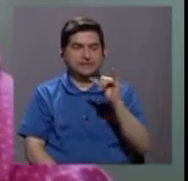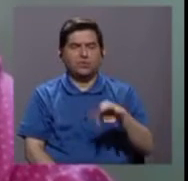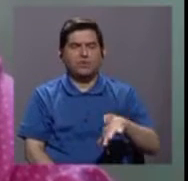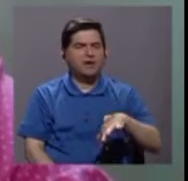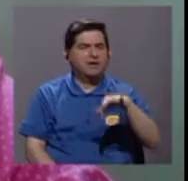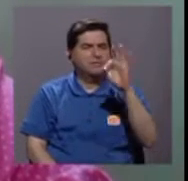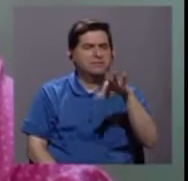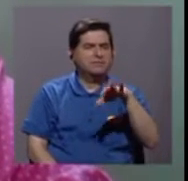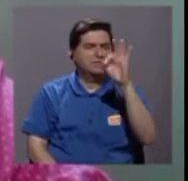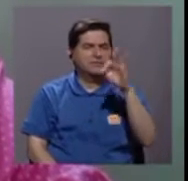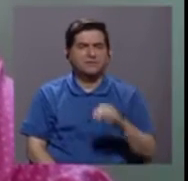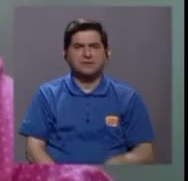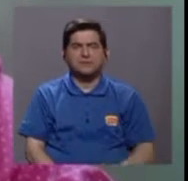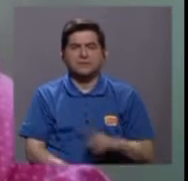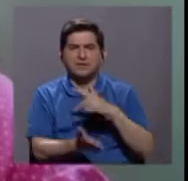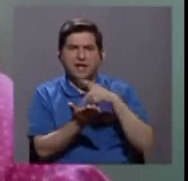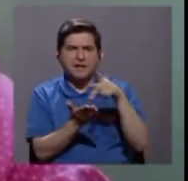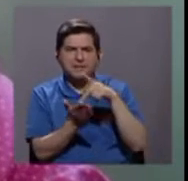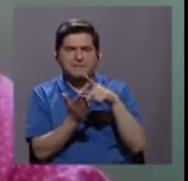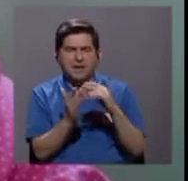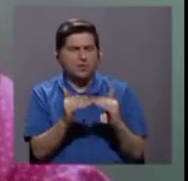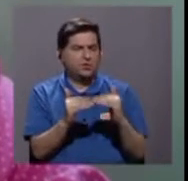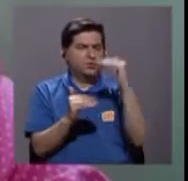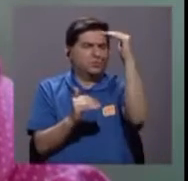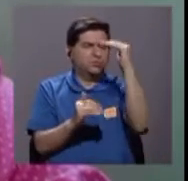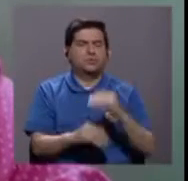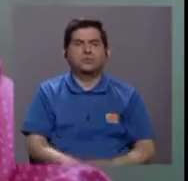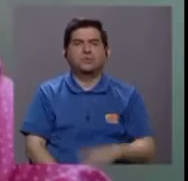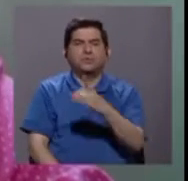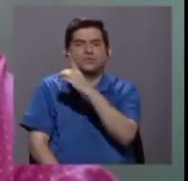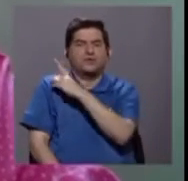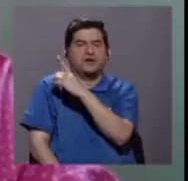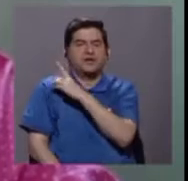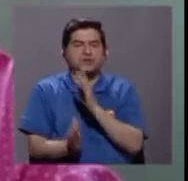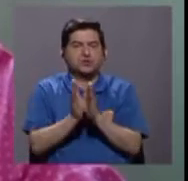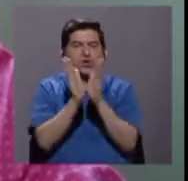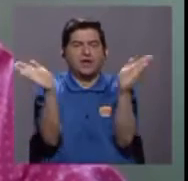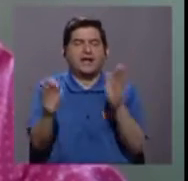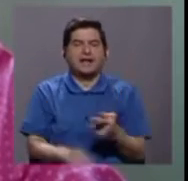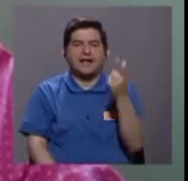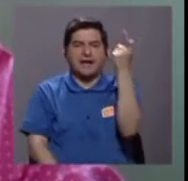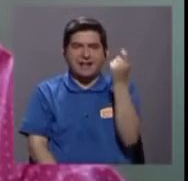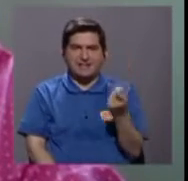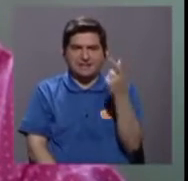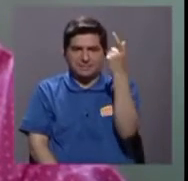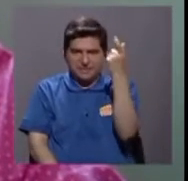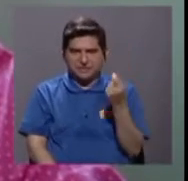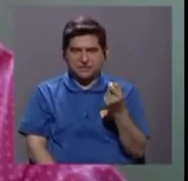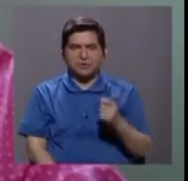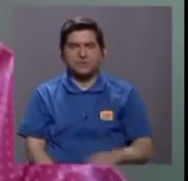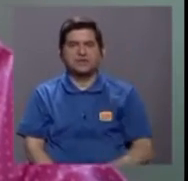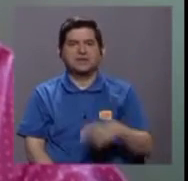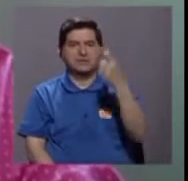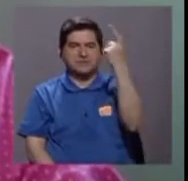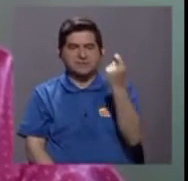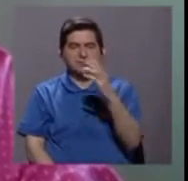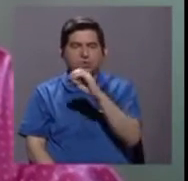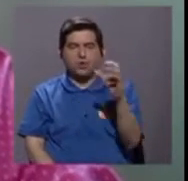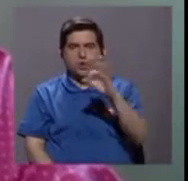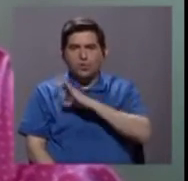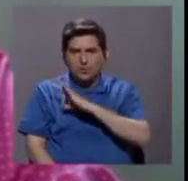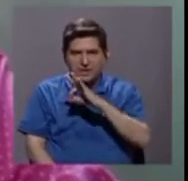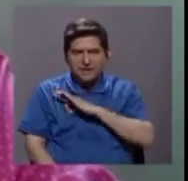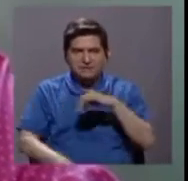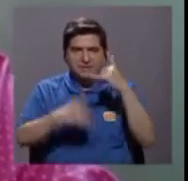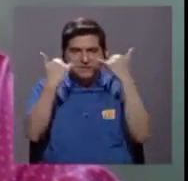encontramos sumas pagadas de más por la Dirección General de Pensiones, por pensiones o beneficios, digamos,